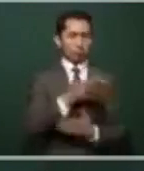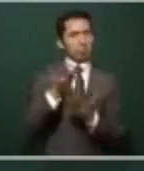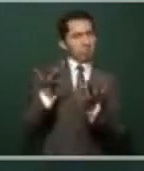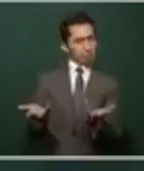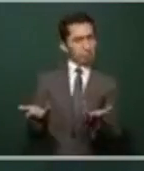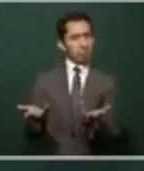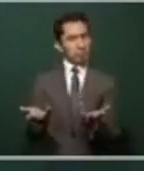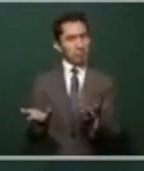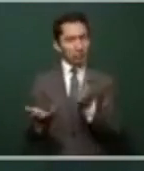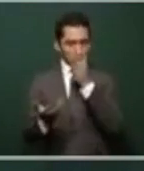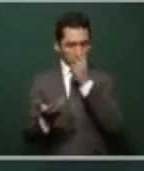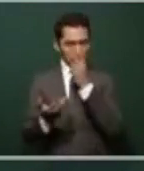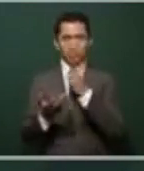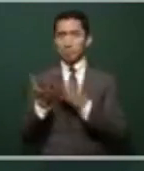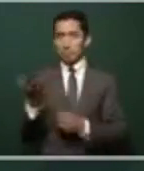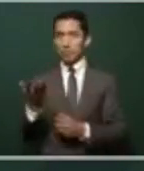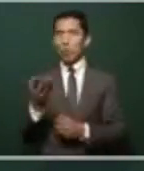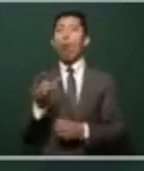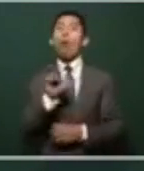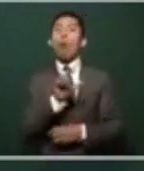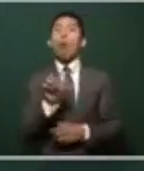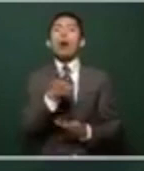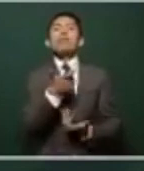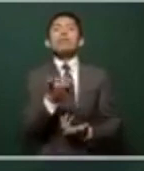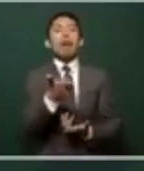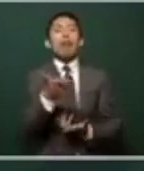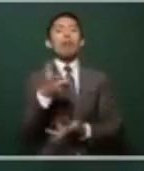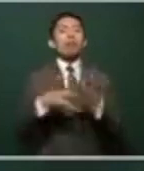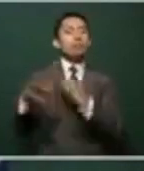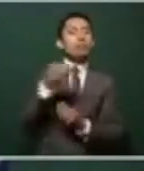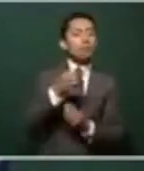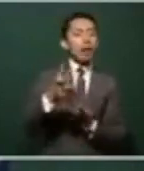Ellos van a dar a conocer la cantidad de inversión.